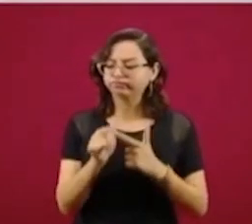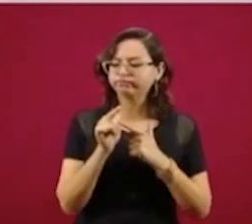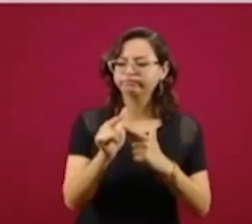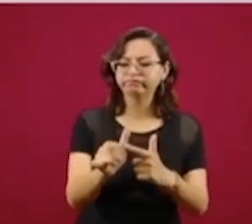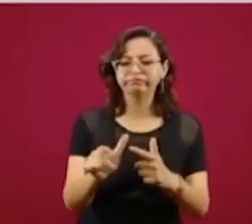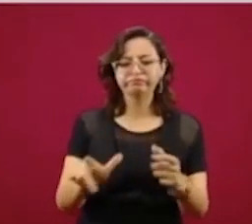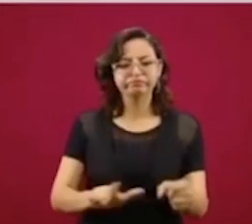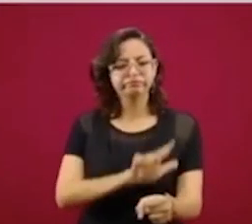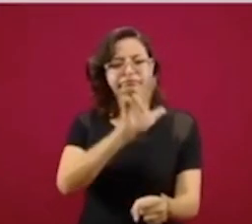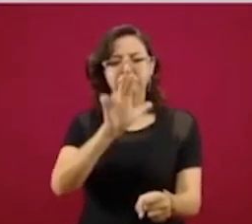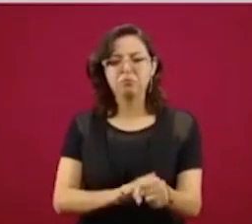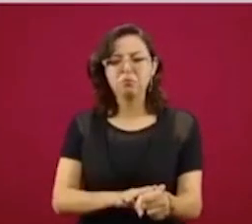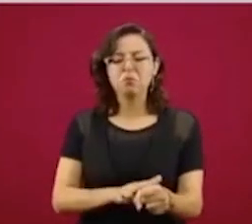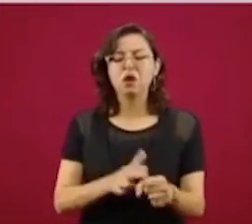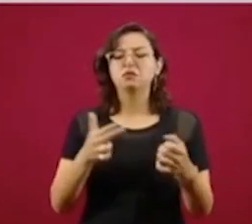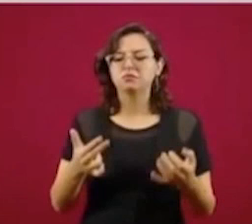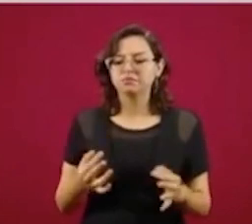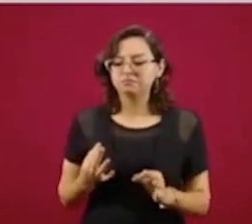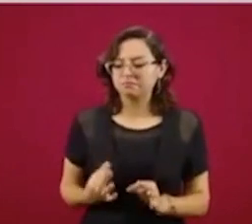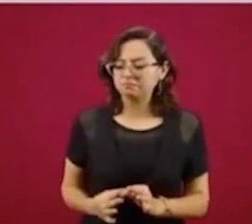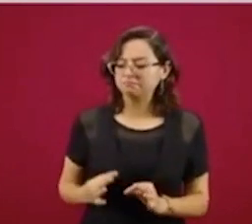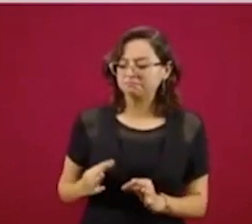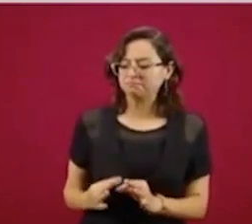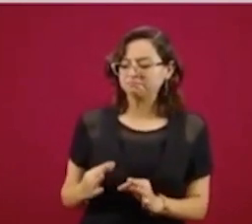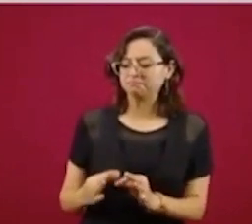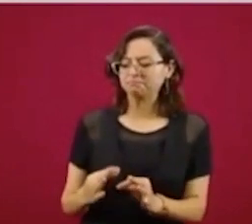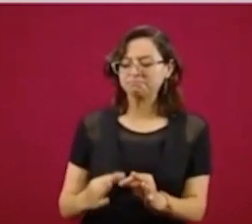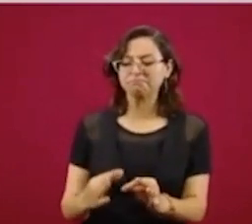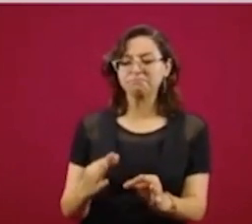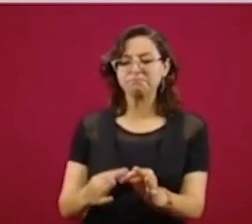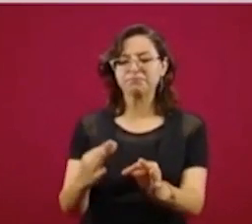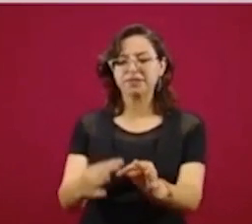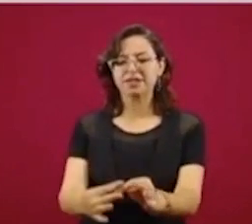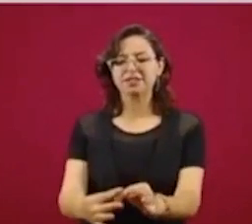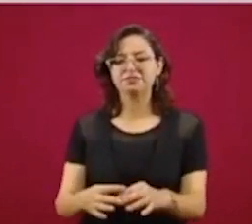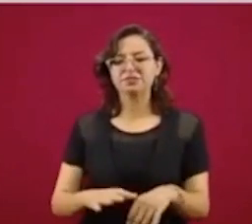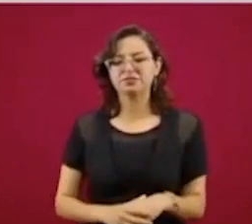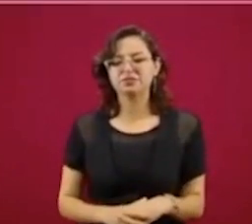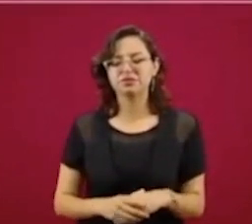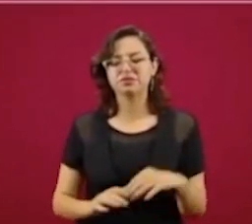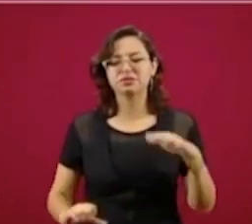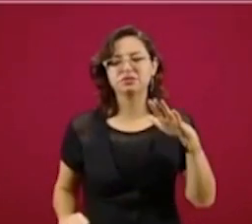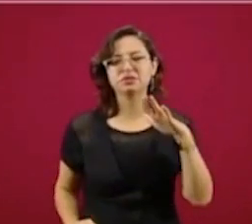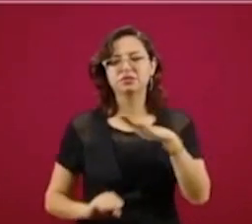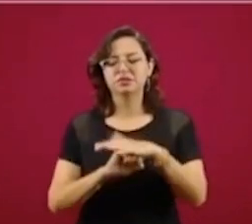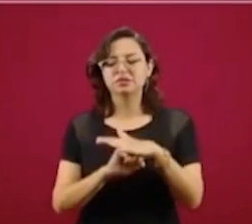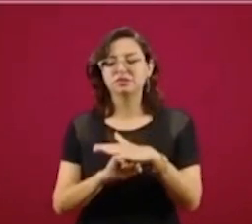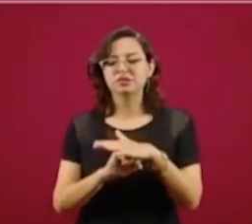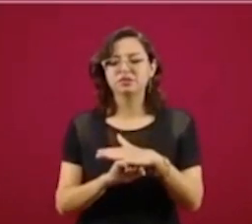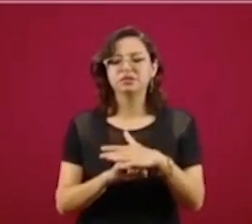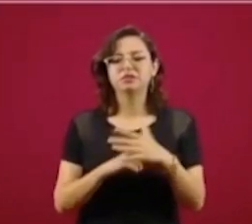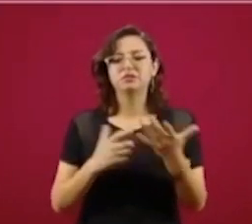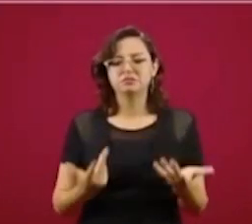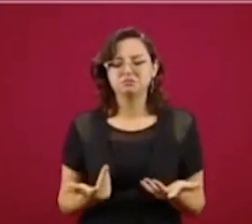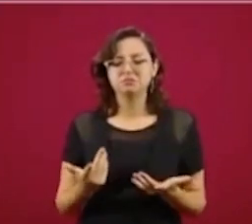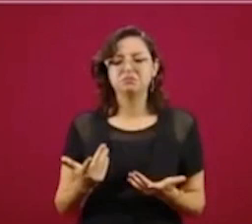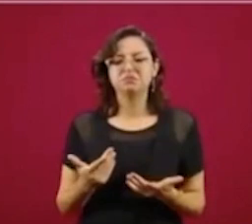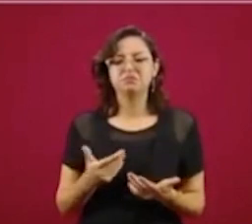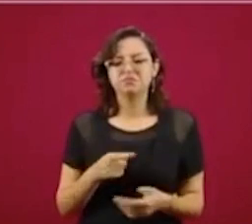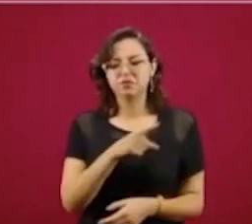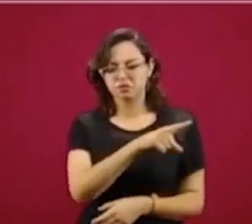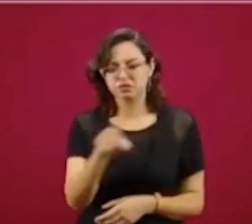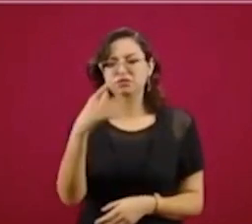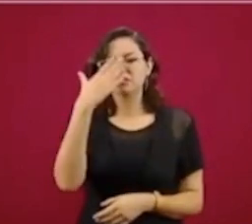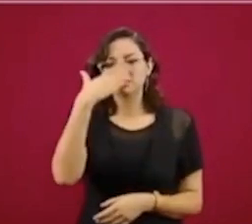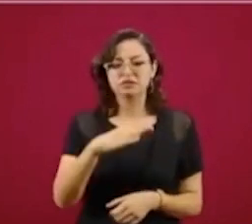en un camino que llevamos 3 meses o más en ello. Estamos, desde luego, ustedes lo